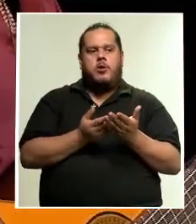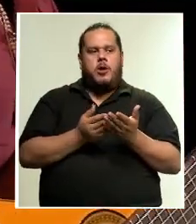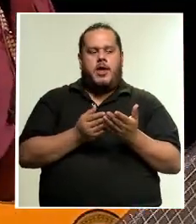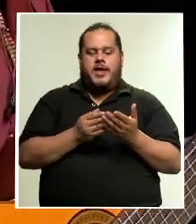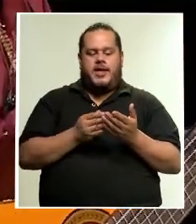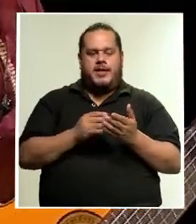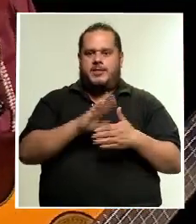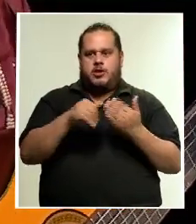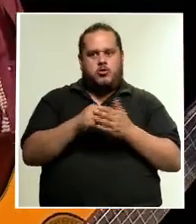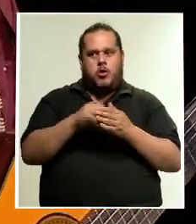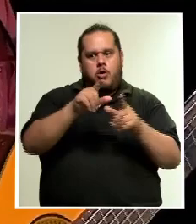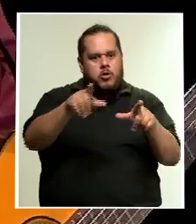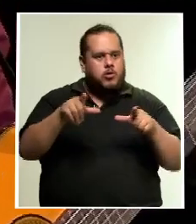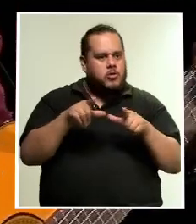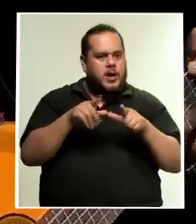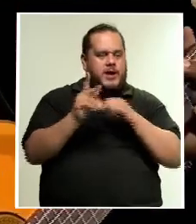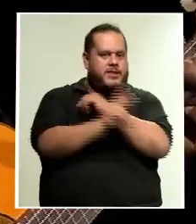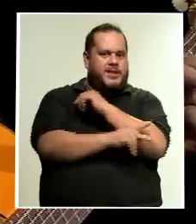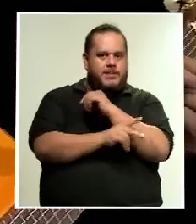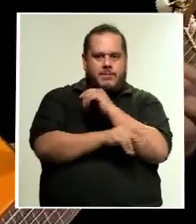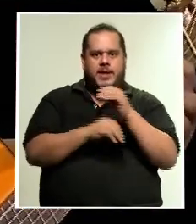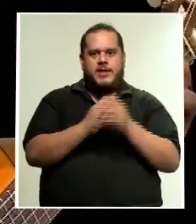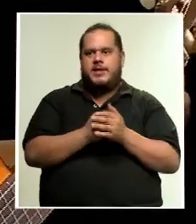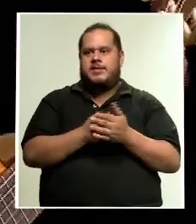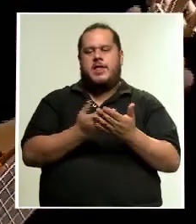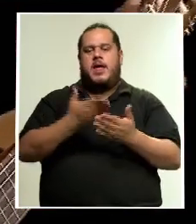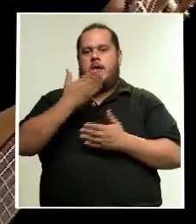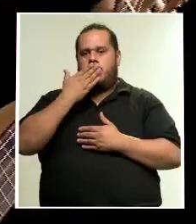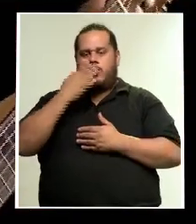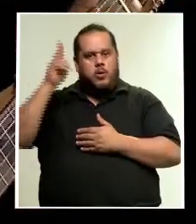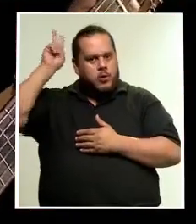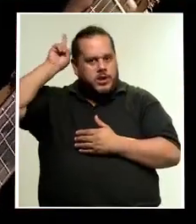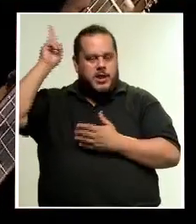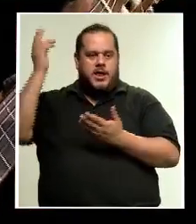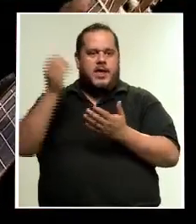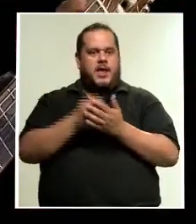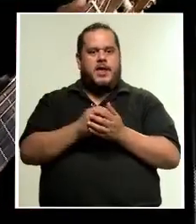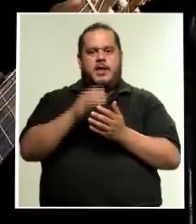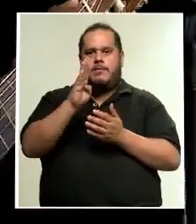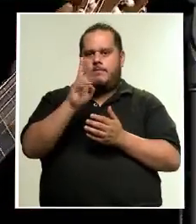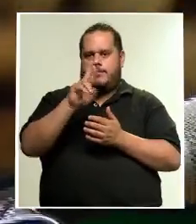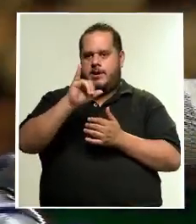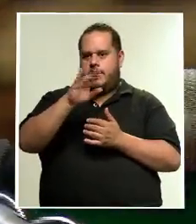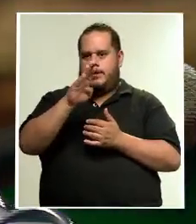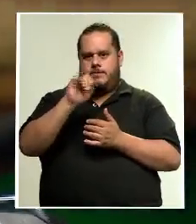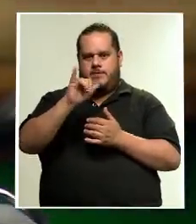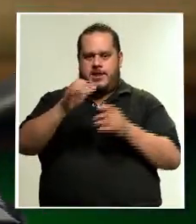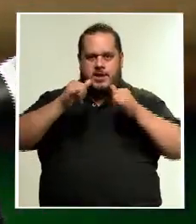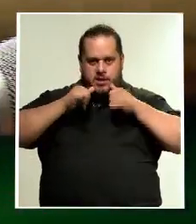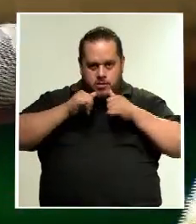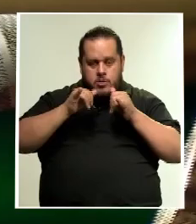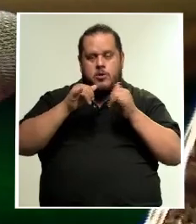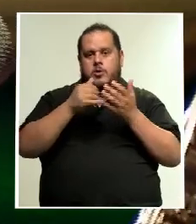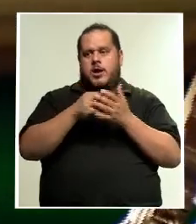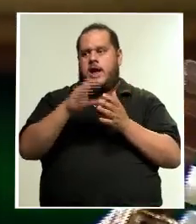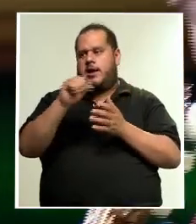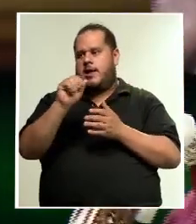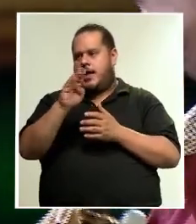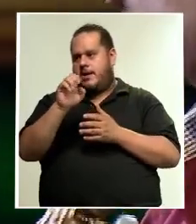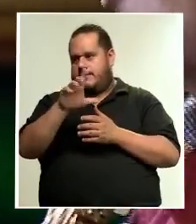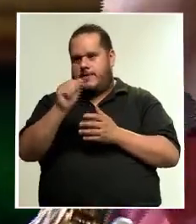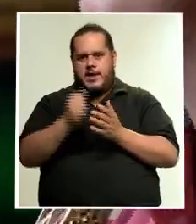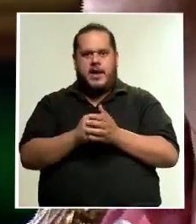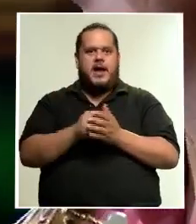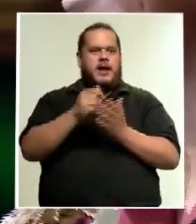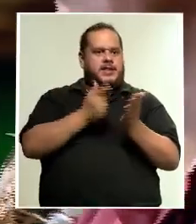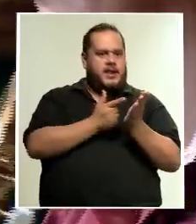los rincones del país, de territorio indígena Bribri, Cabécar, de Golfito, de Pital de San Carlos, de Nicoya, de